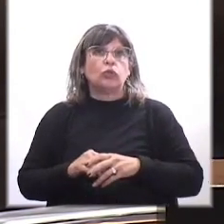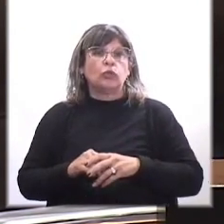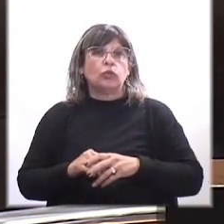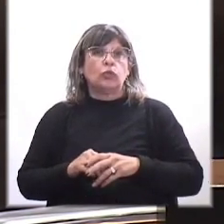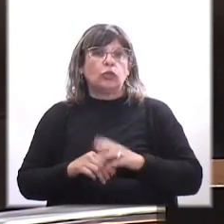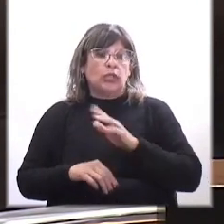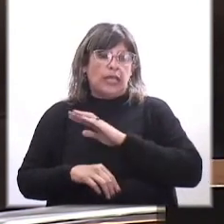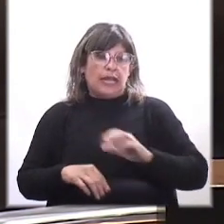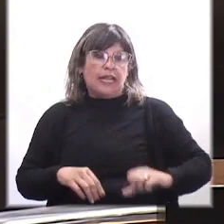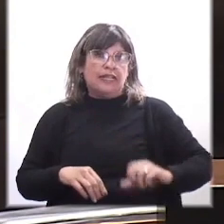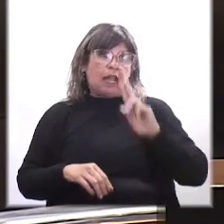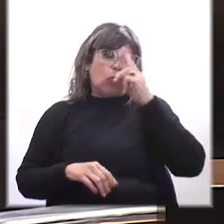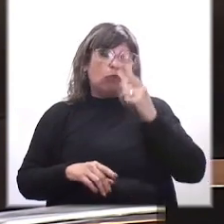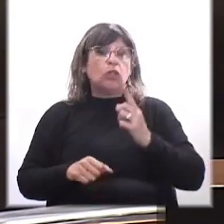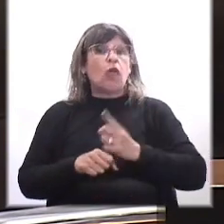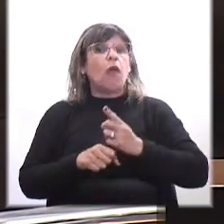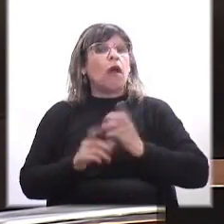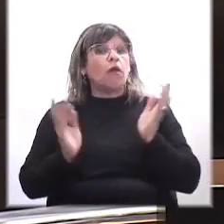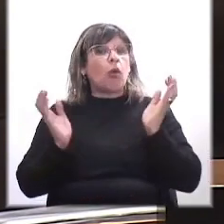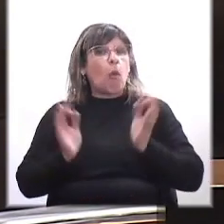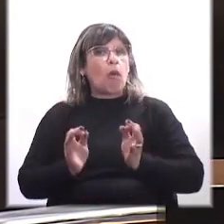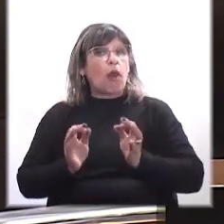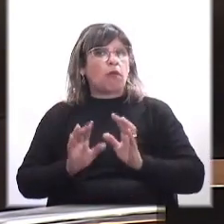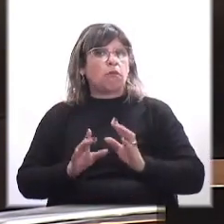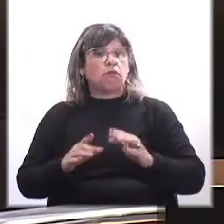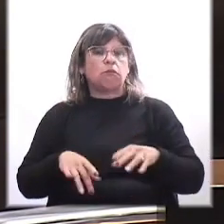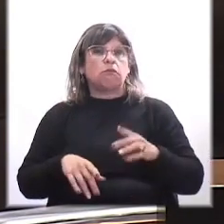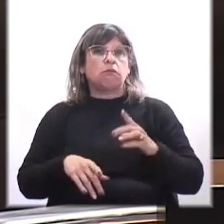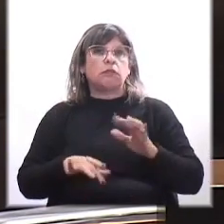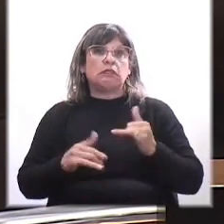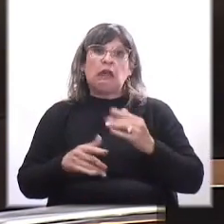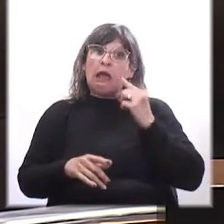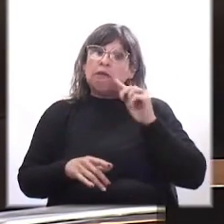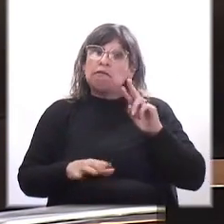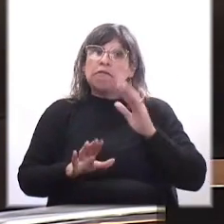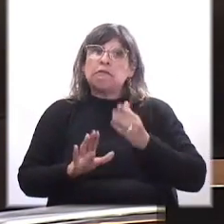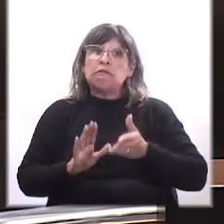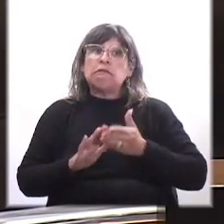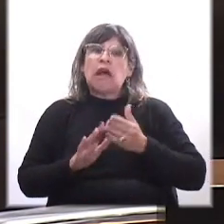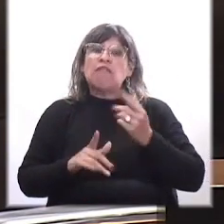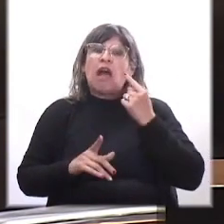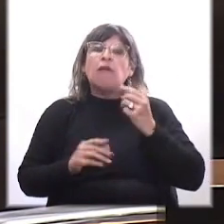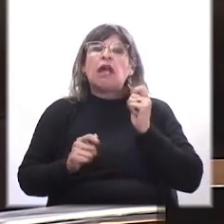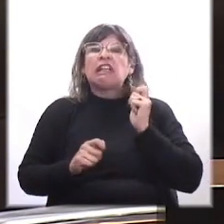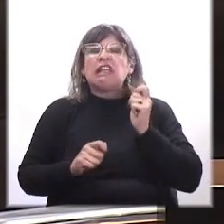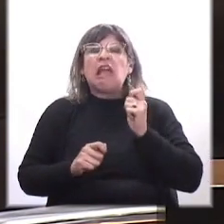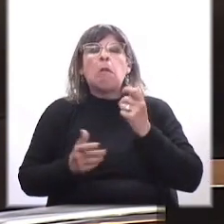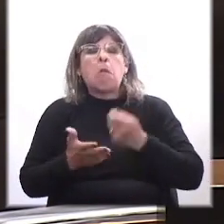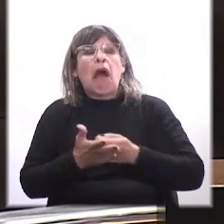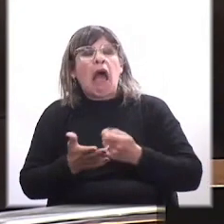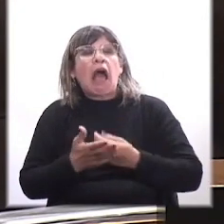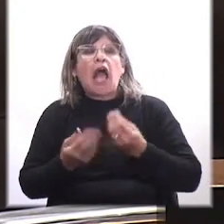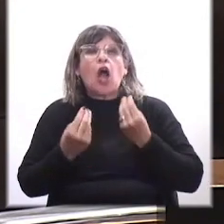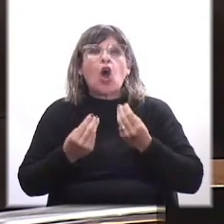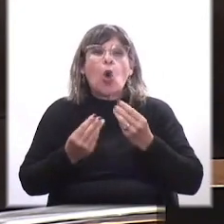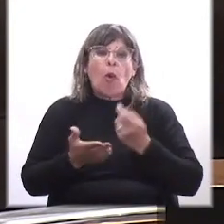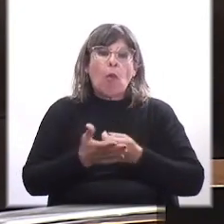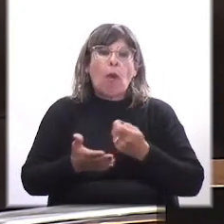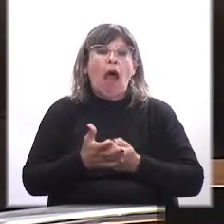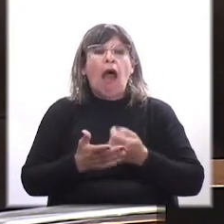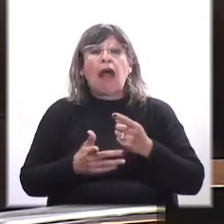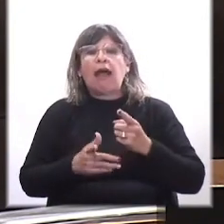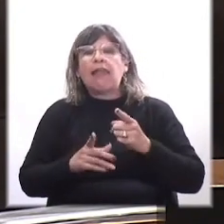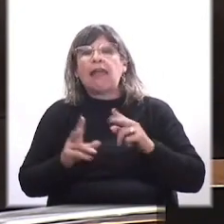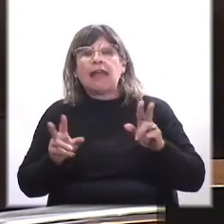que el Estado uruguayo deberá cumplir. Ya se verá quién los paga, cómo los pagan, si se paga desde rentas generales,